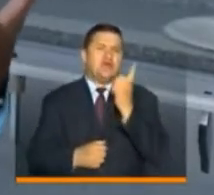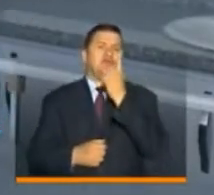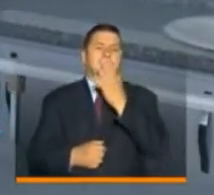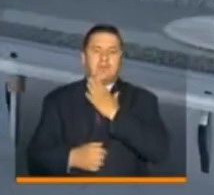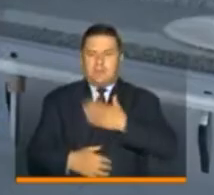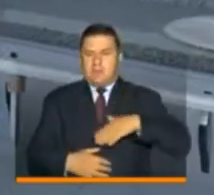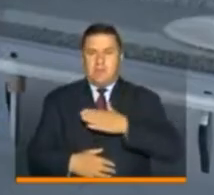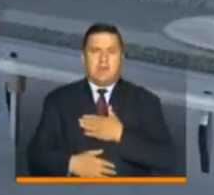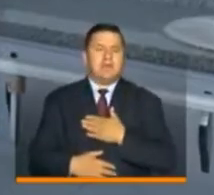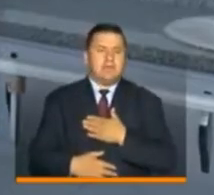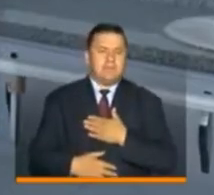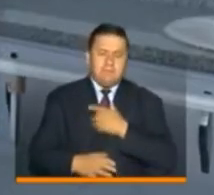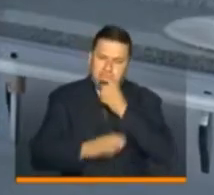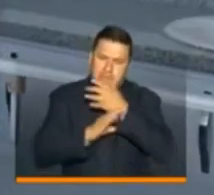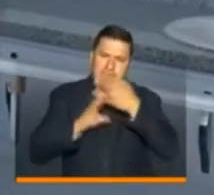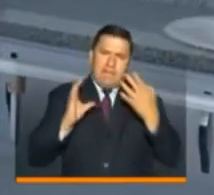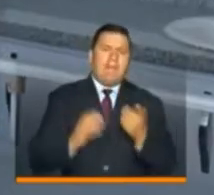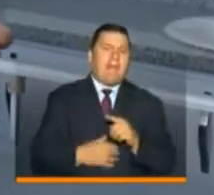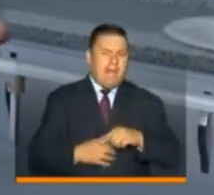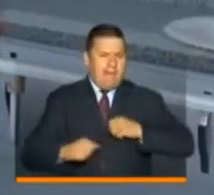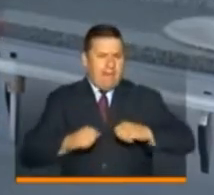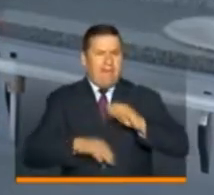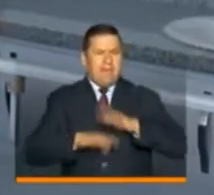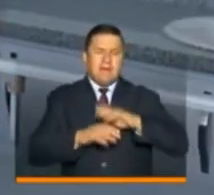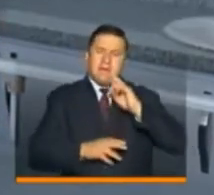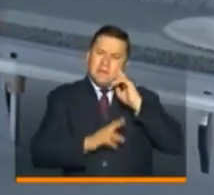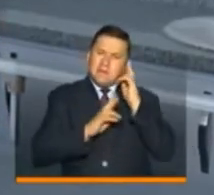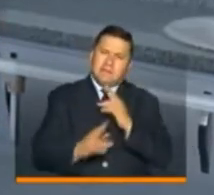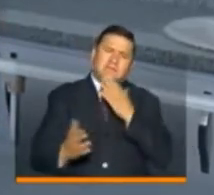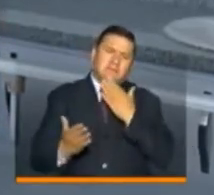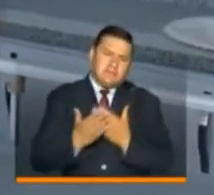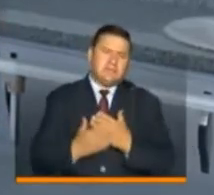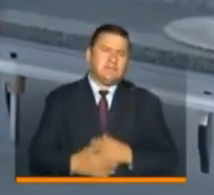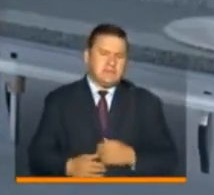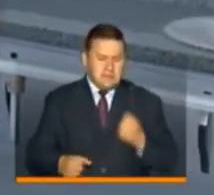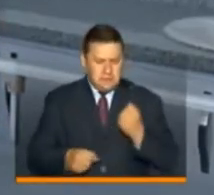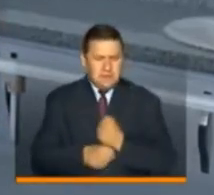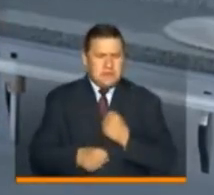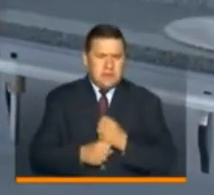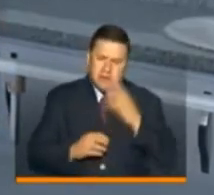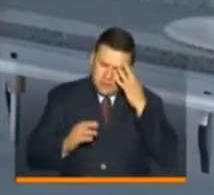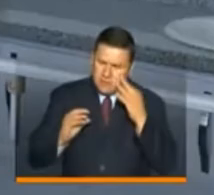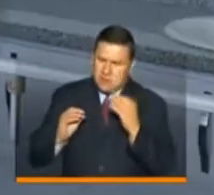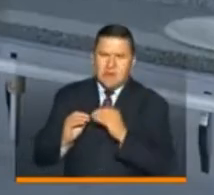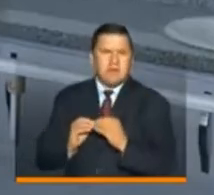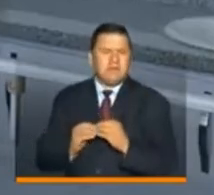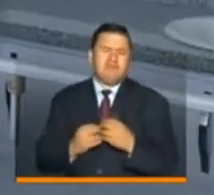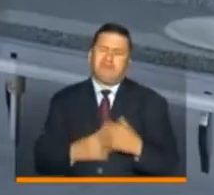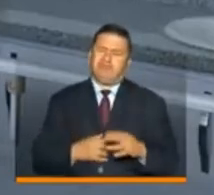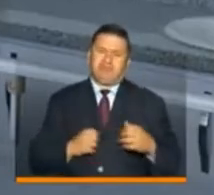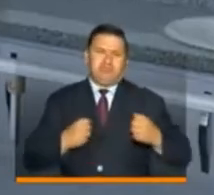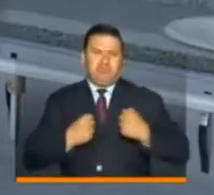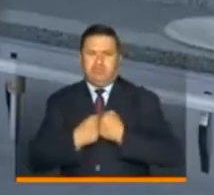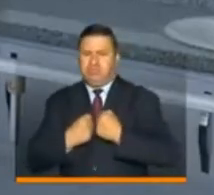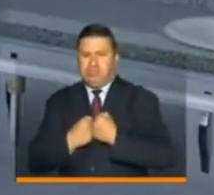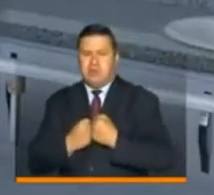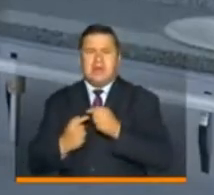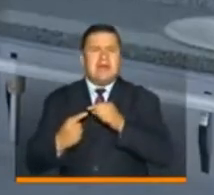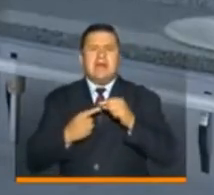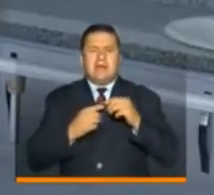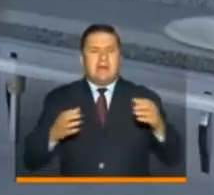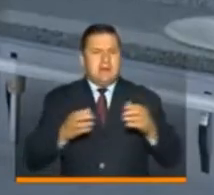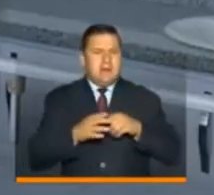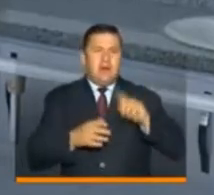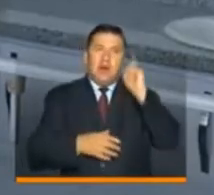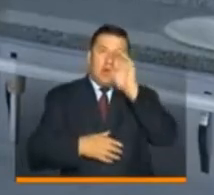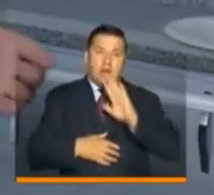solamente nuestro, presidente, de la superintendencia. Aquí debo reconocer y agradecer el trabajo articulado con muchos aliados, especialmente